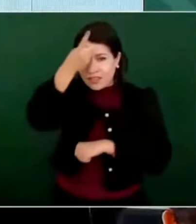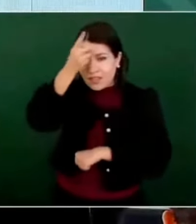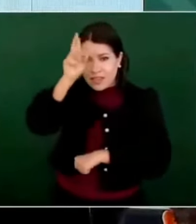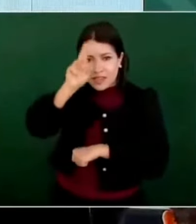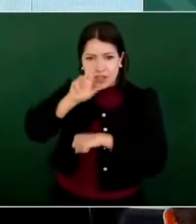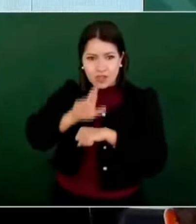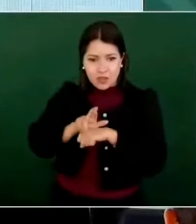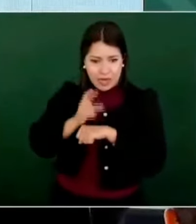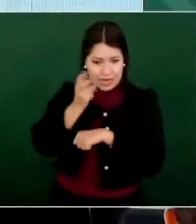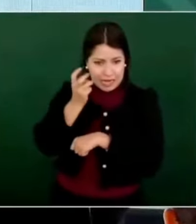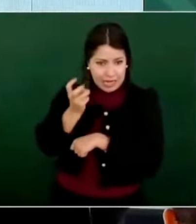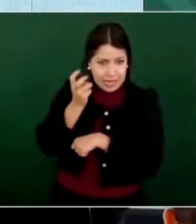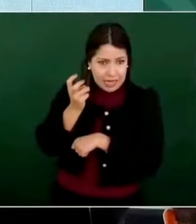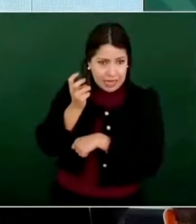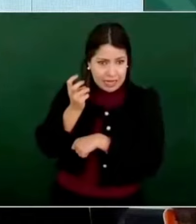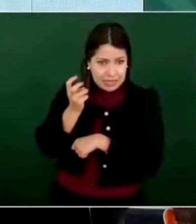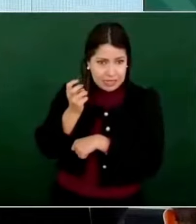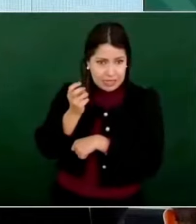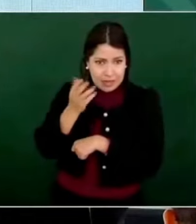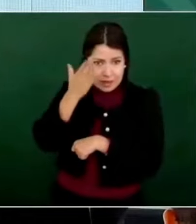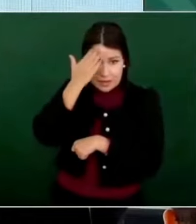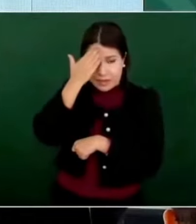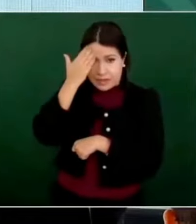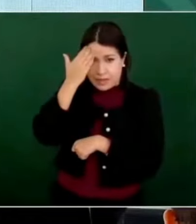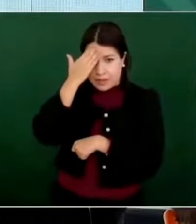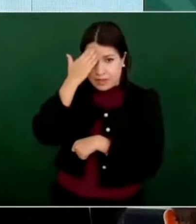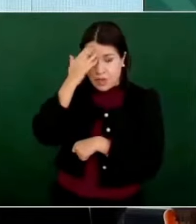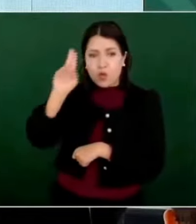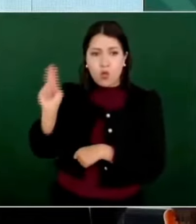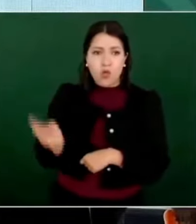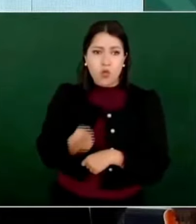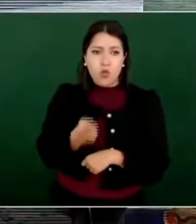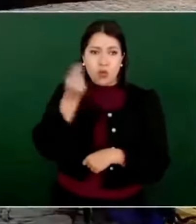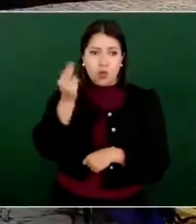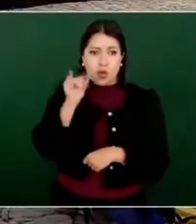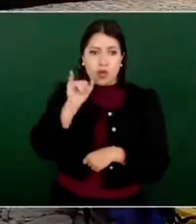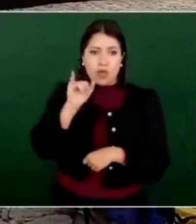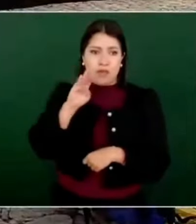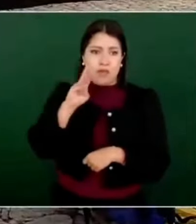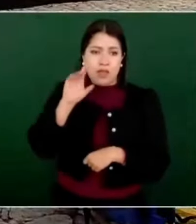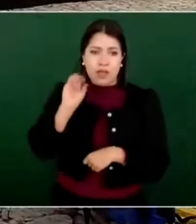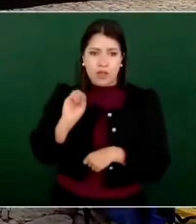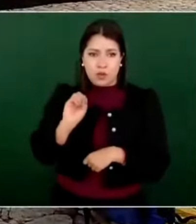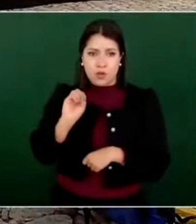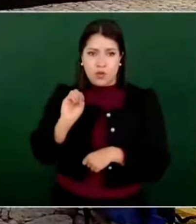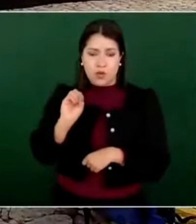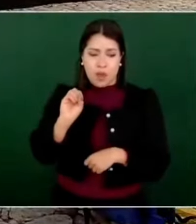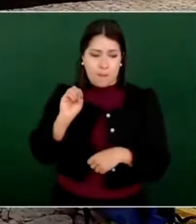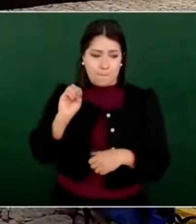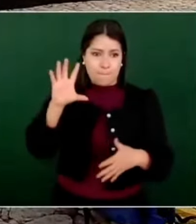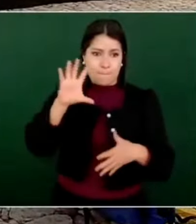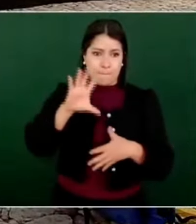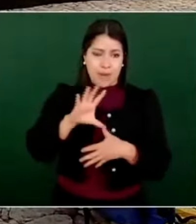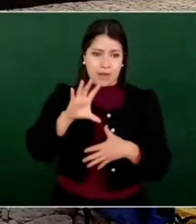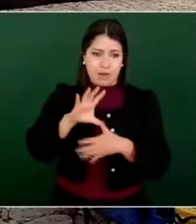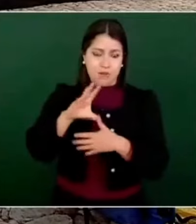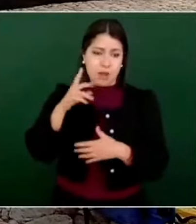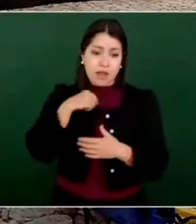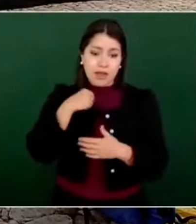director rector de la universidad iberoamericana de Puebla impulsada por